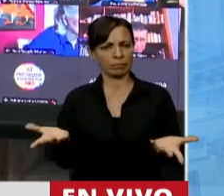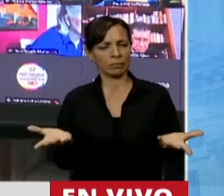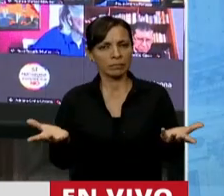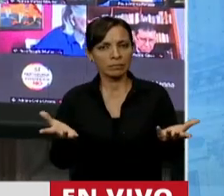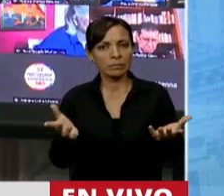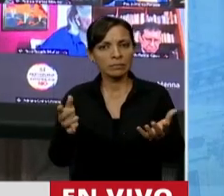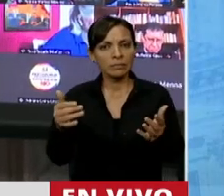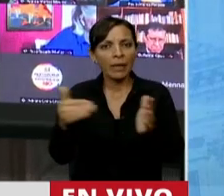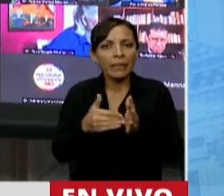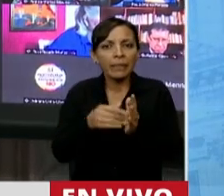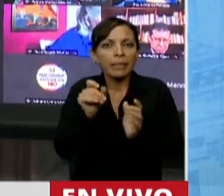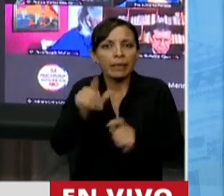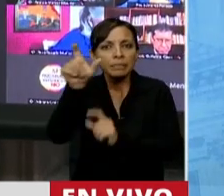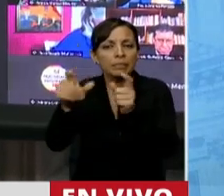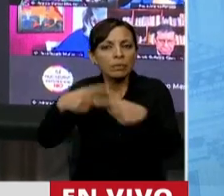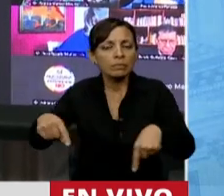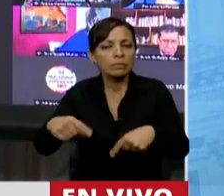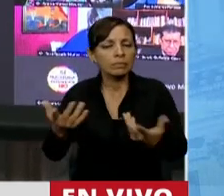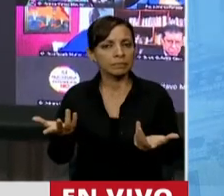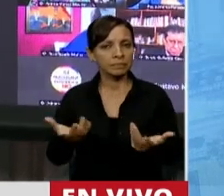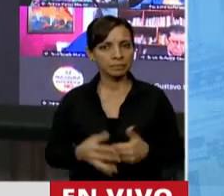en función de un bien común.